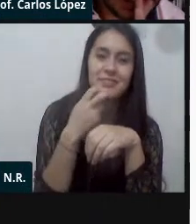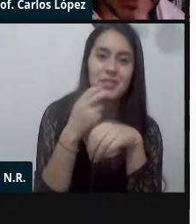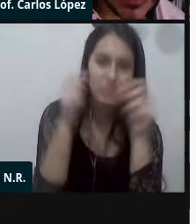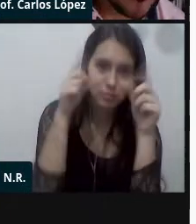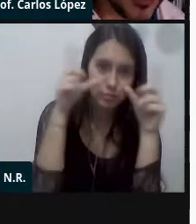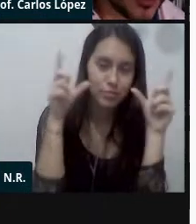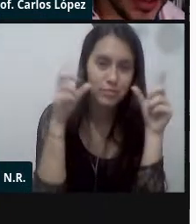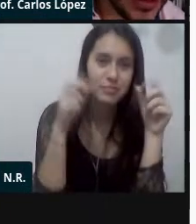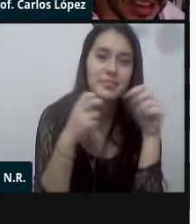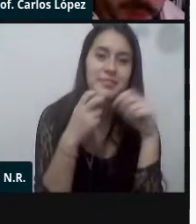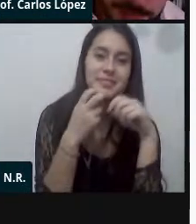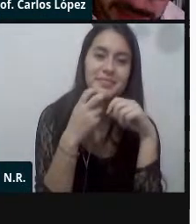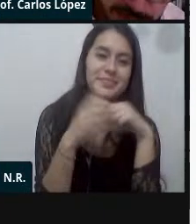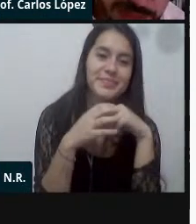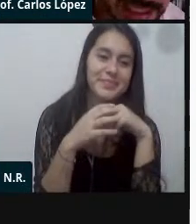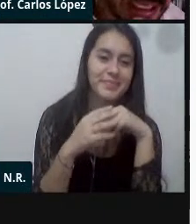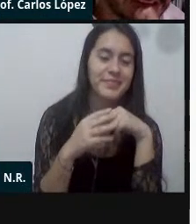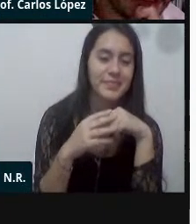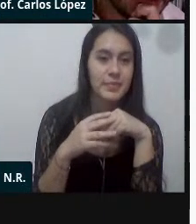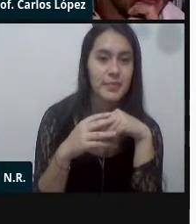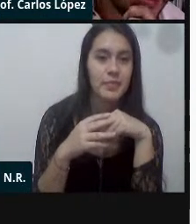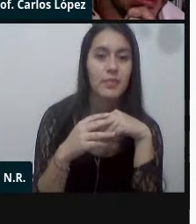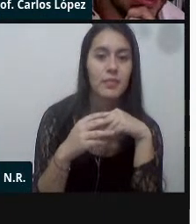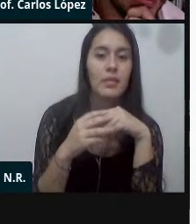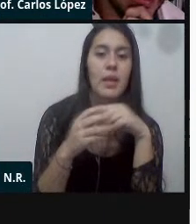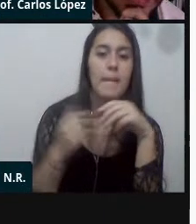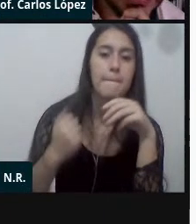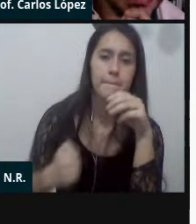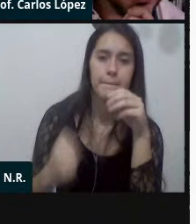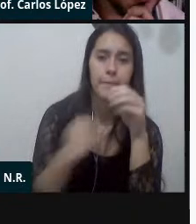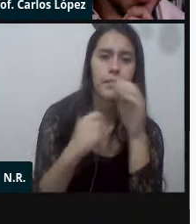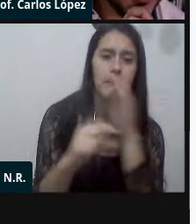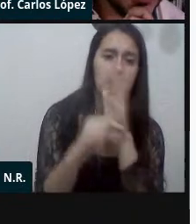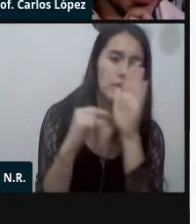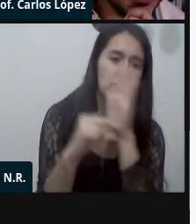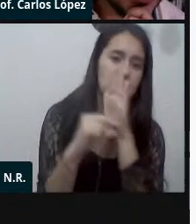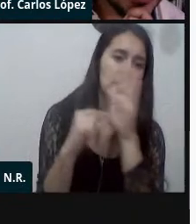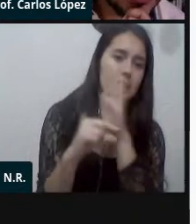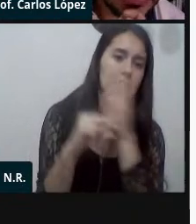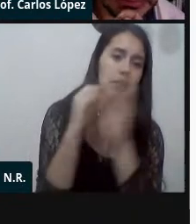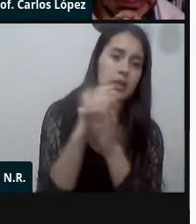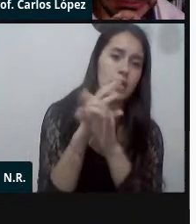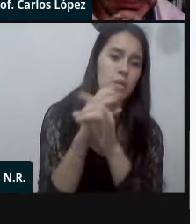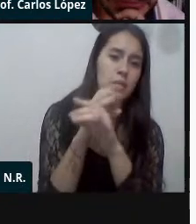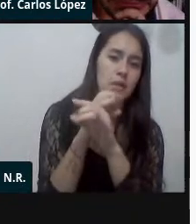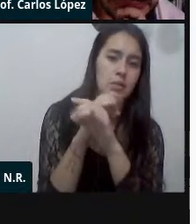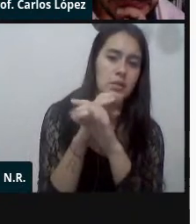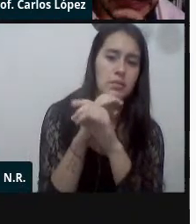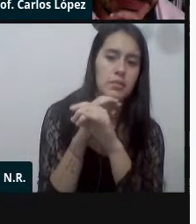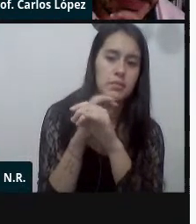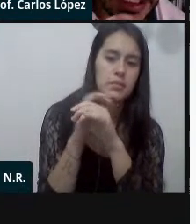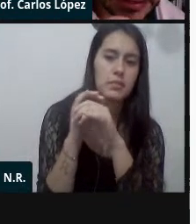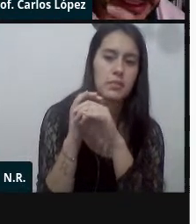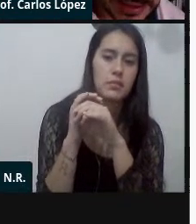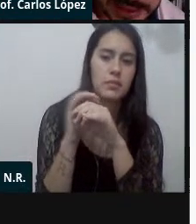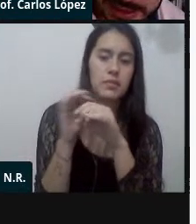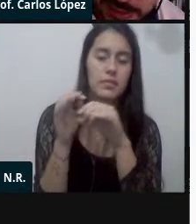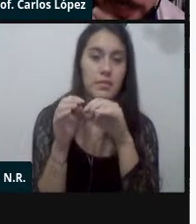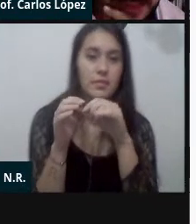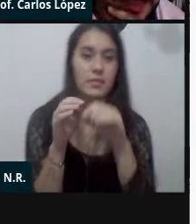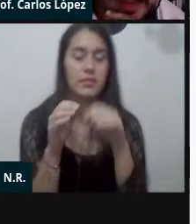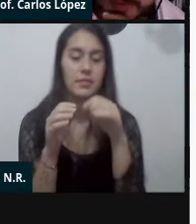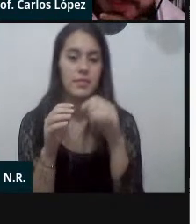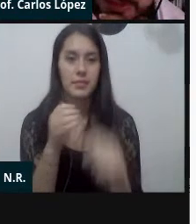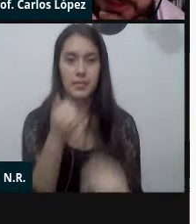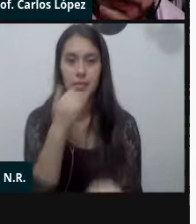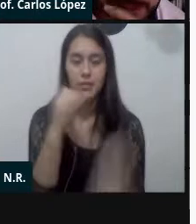belleza esa ceja. Bueno, compartamos el link en el chat, por favor, George. Ok. Ya está, ya te lo